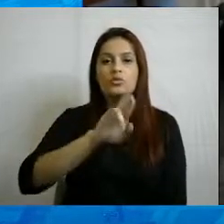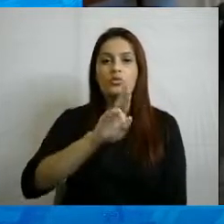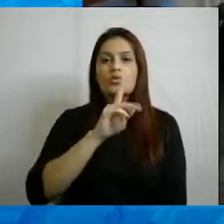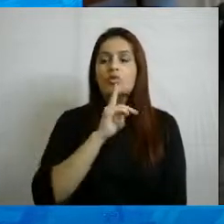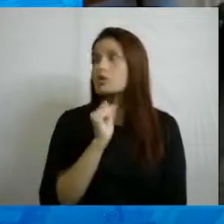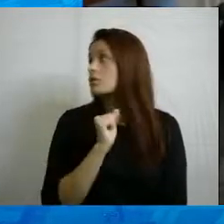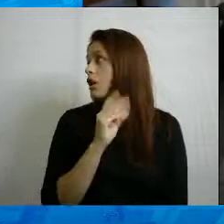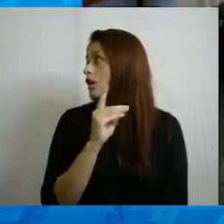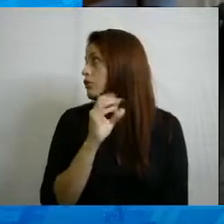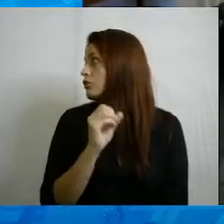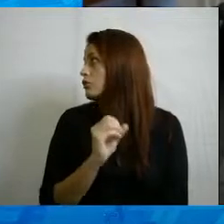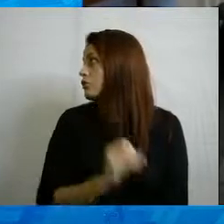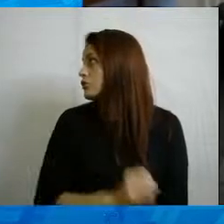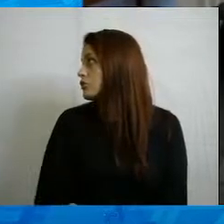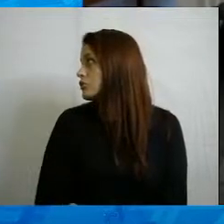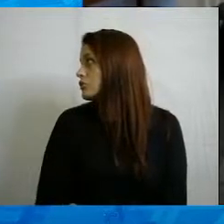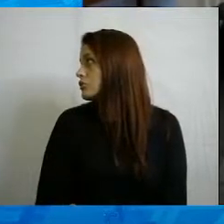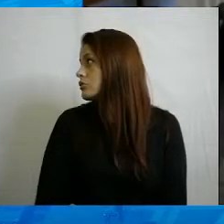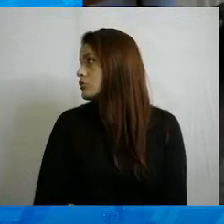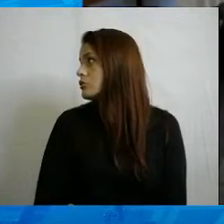Max Hurtado.